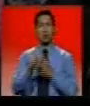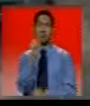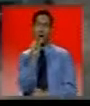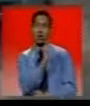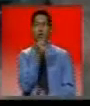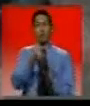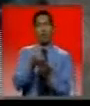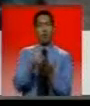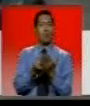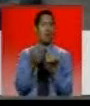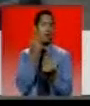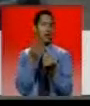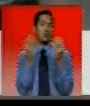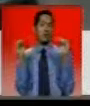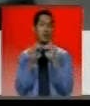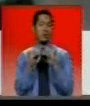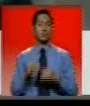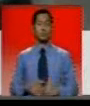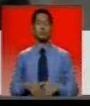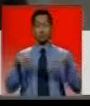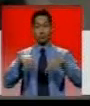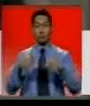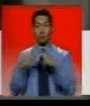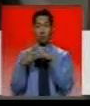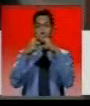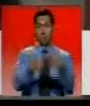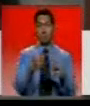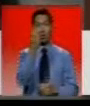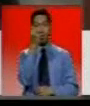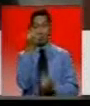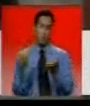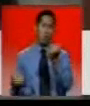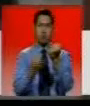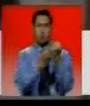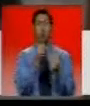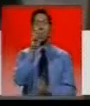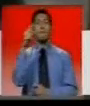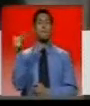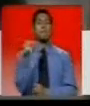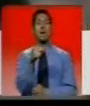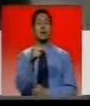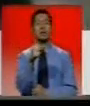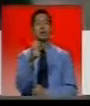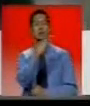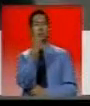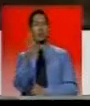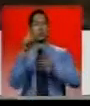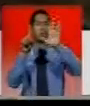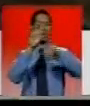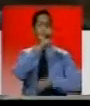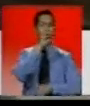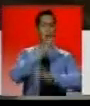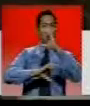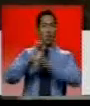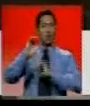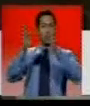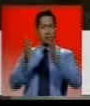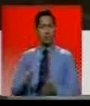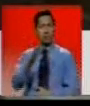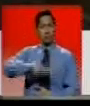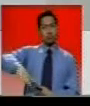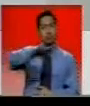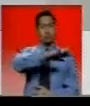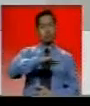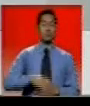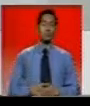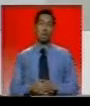como una zona deprimida. La canasta comercial transfronteriza, que comprende una lista de productos que pueden ser adquiridos en Colombia o Perú sin pagar aranceles